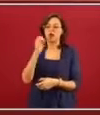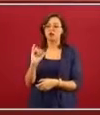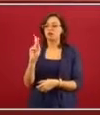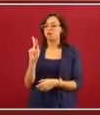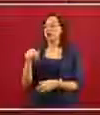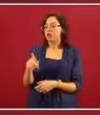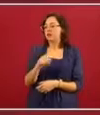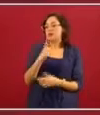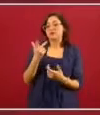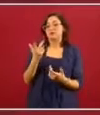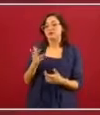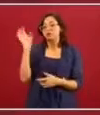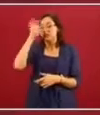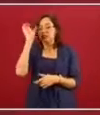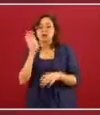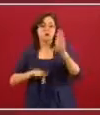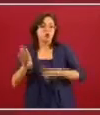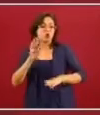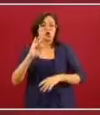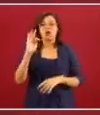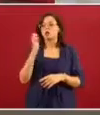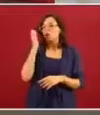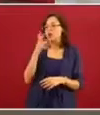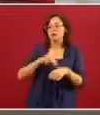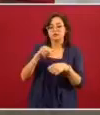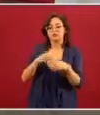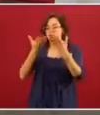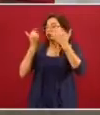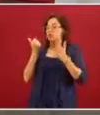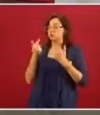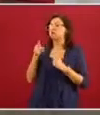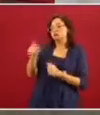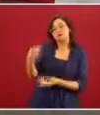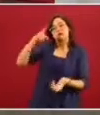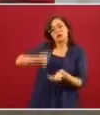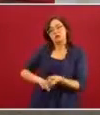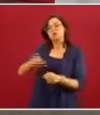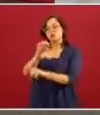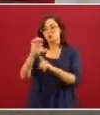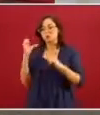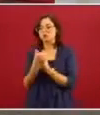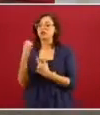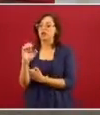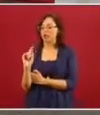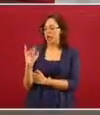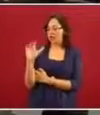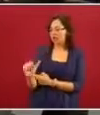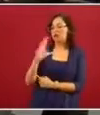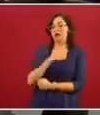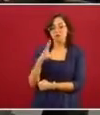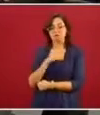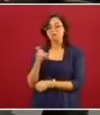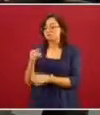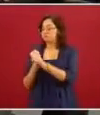está hablando usted de la Escuela de Ciencias Biológicas o de la Escuela de Medicina, y entonces ahí debe haber, y estoy seguro que hay, un comité de ética